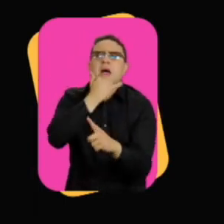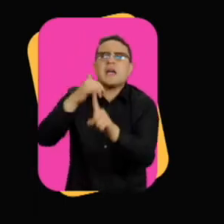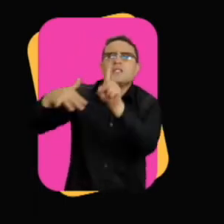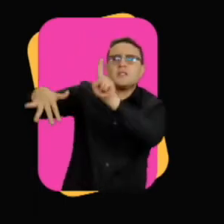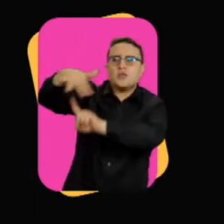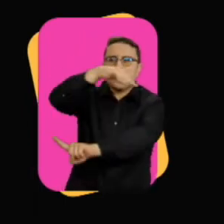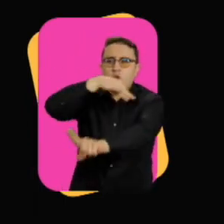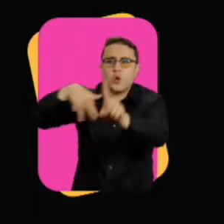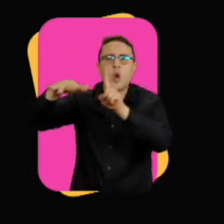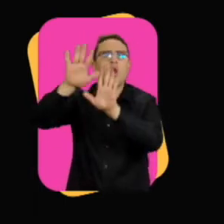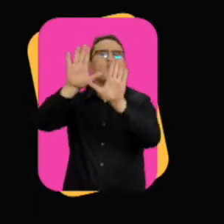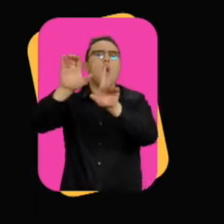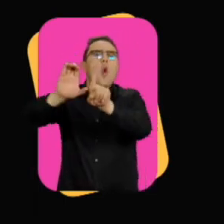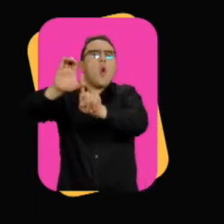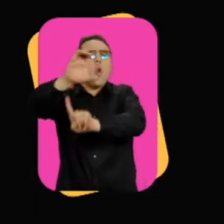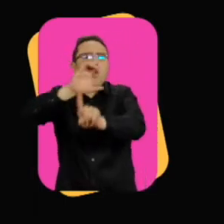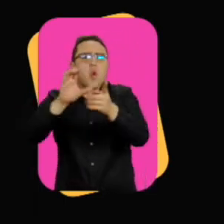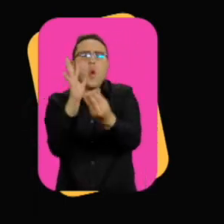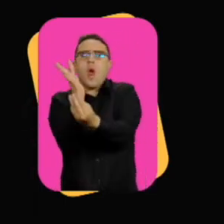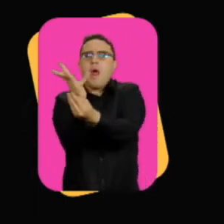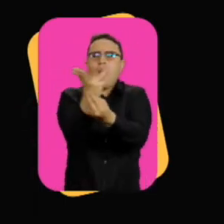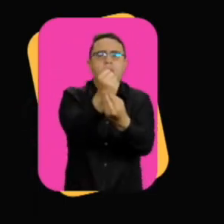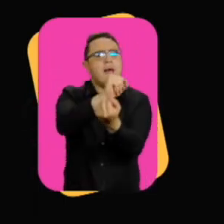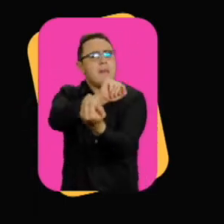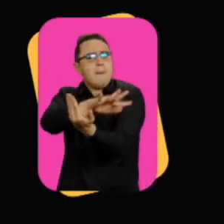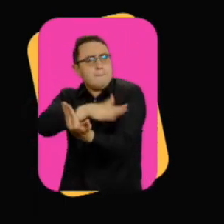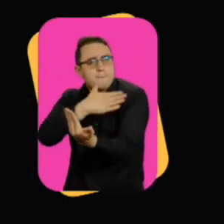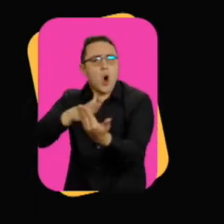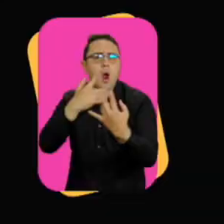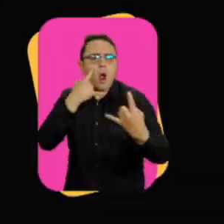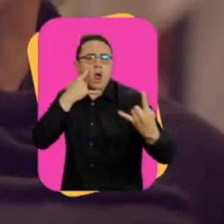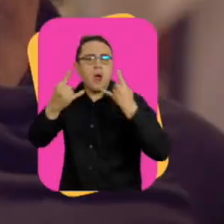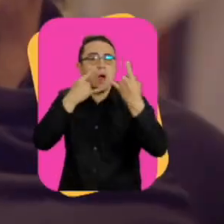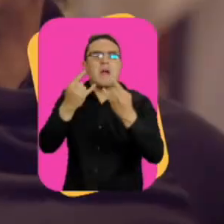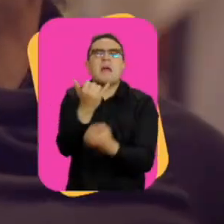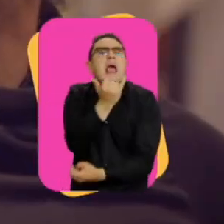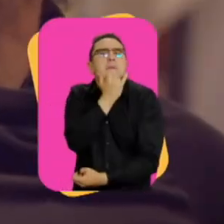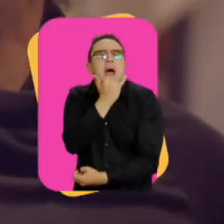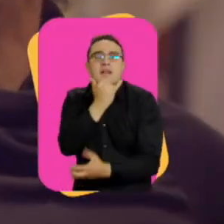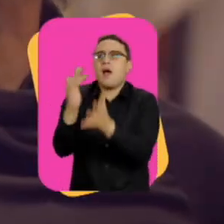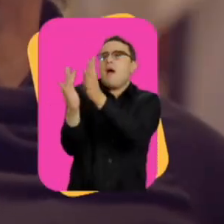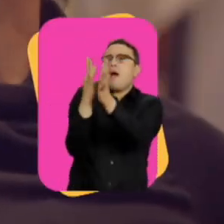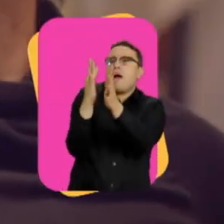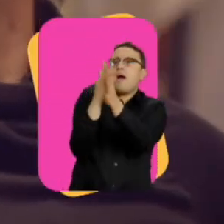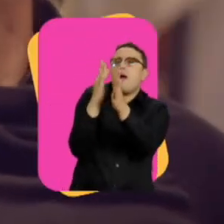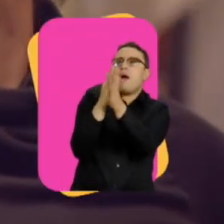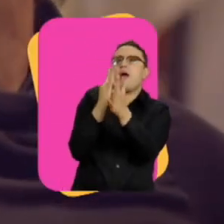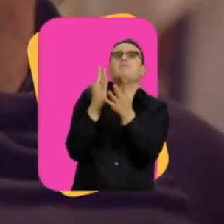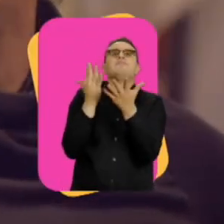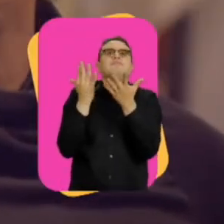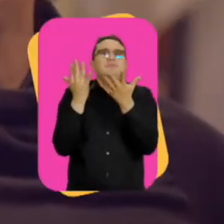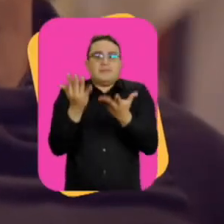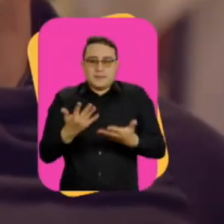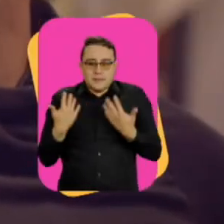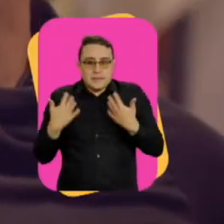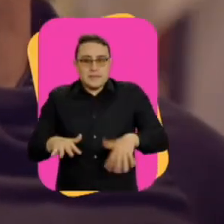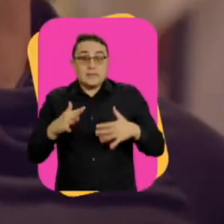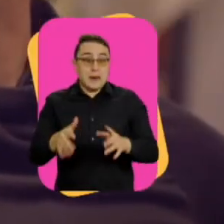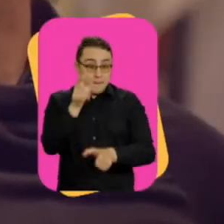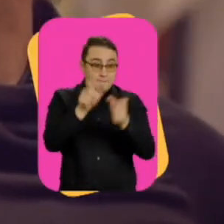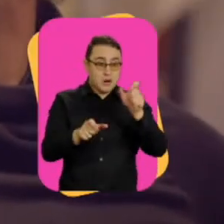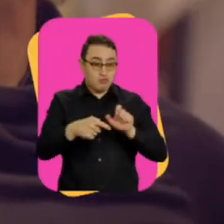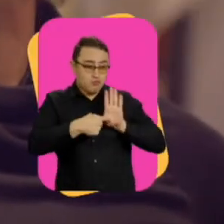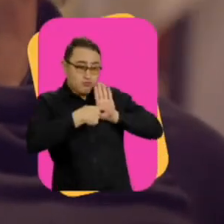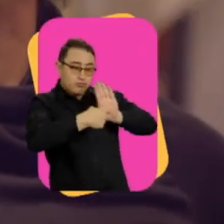pasando desde la cultura, el arte, la música, el entretenimiento, y eso también gustó mucho dentro del